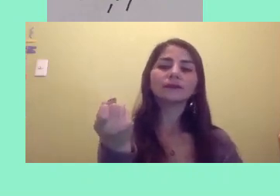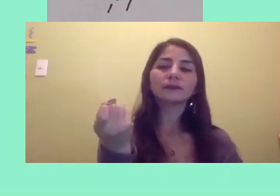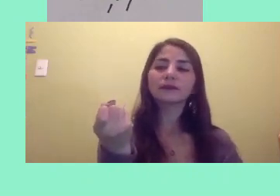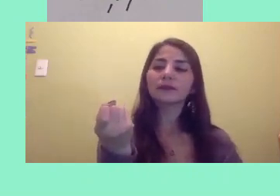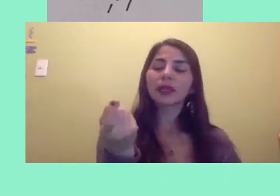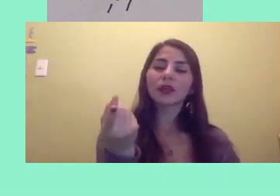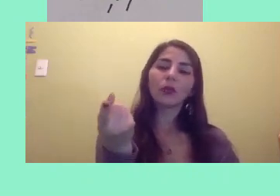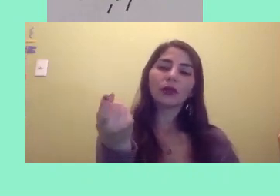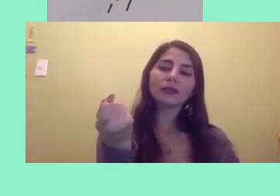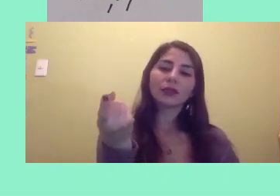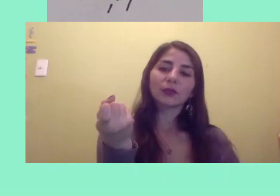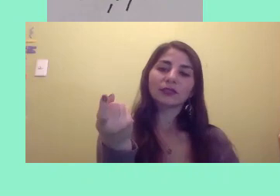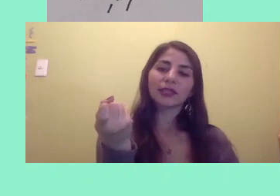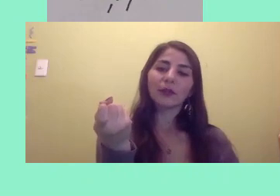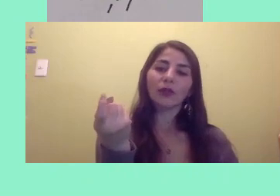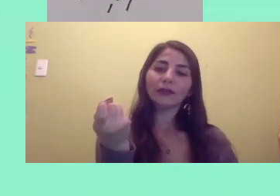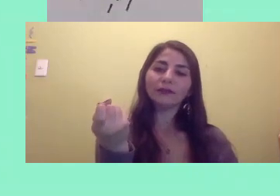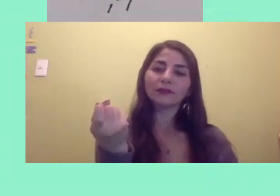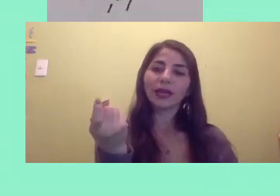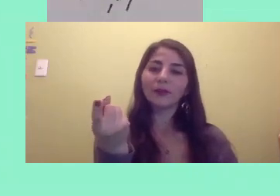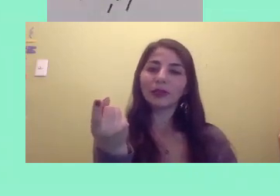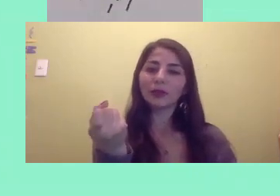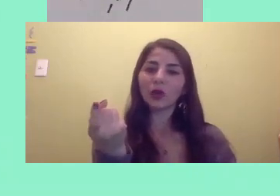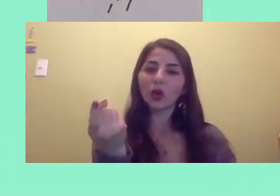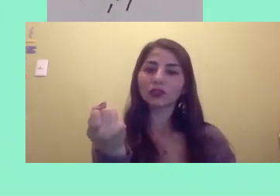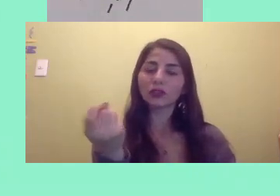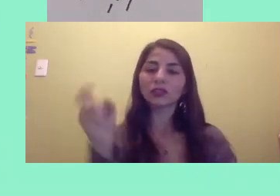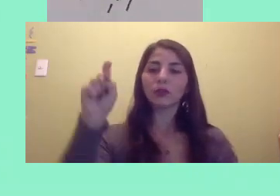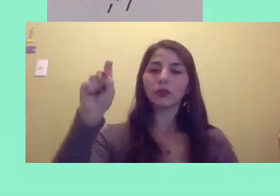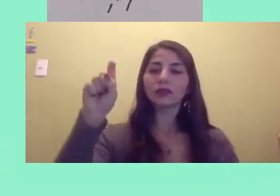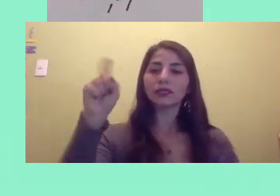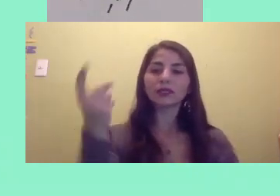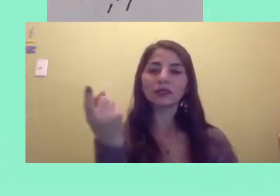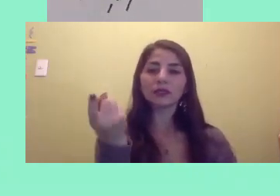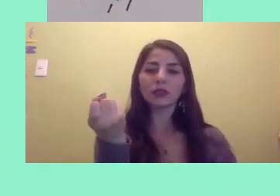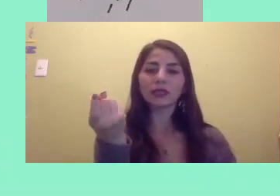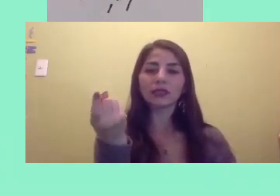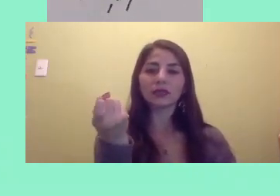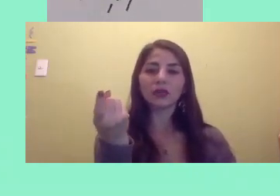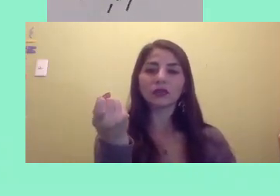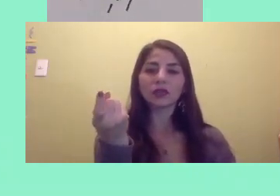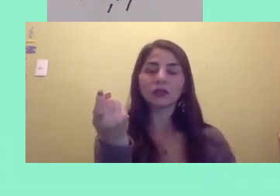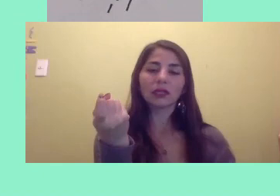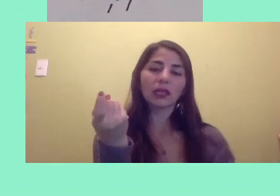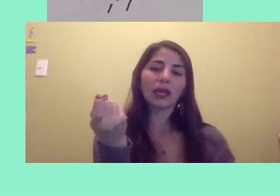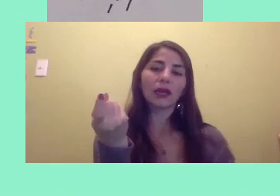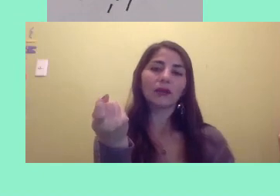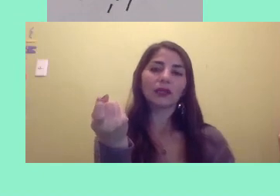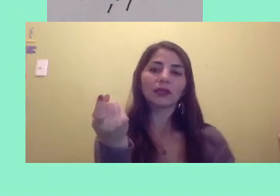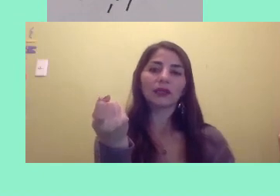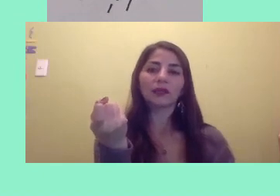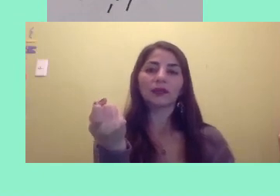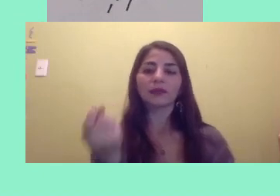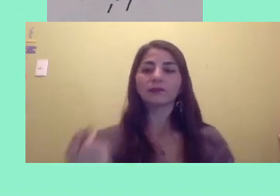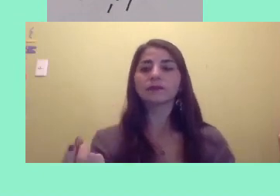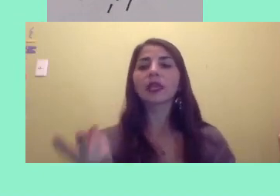11, como hacer como si hiciéramos, ¿ven? ¿Ya? Pero 11, no se muestra así, sino que así. 11, aquí la